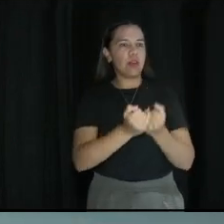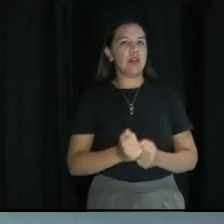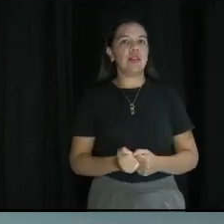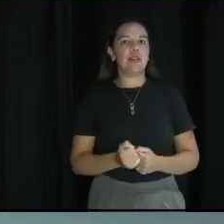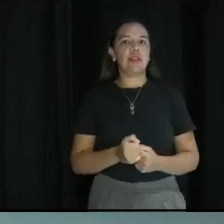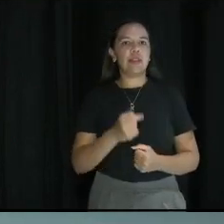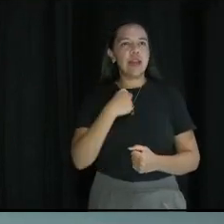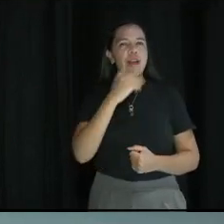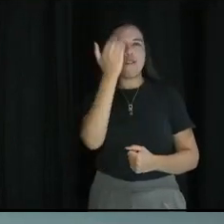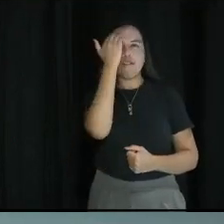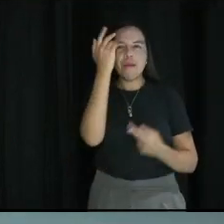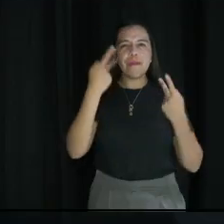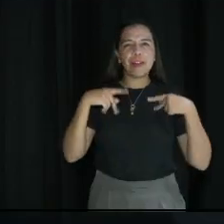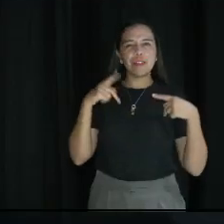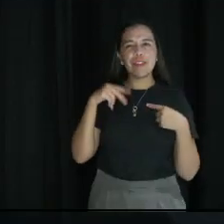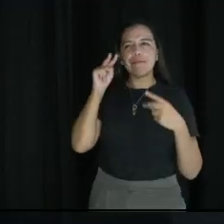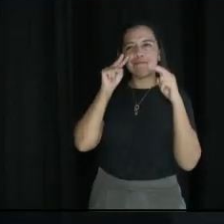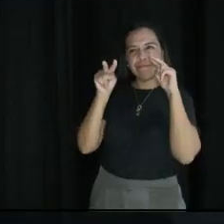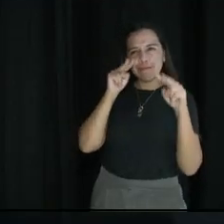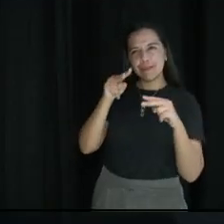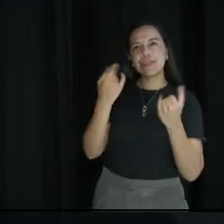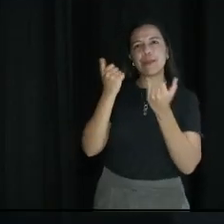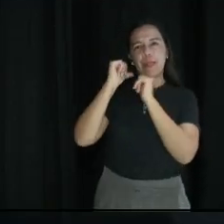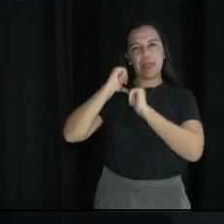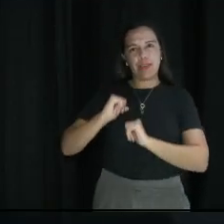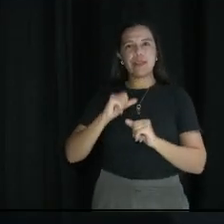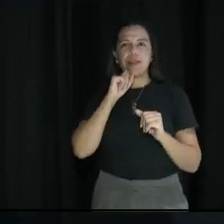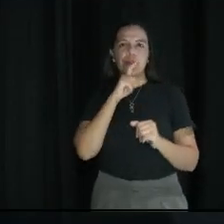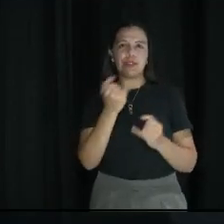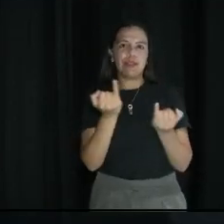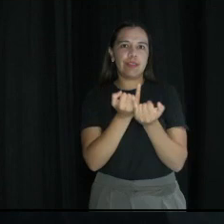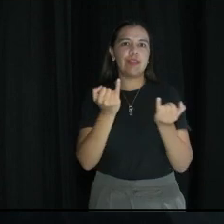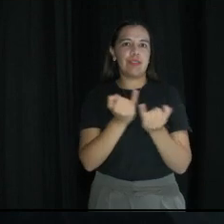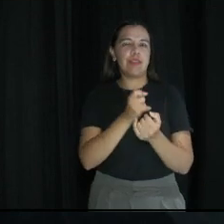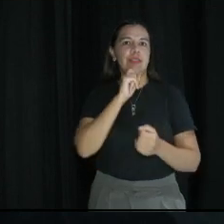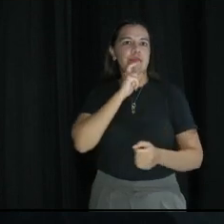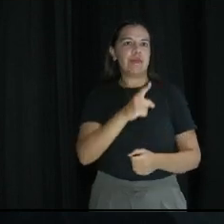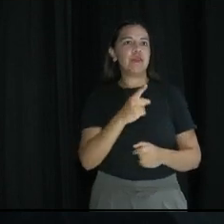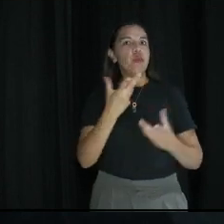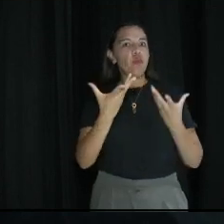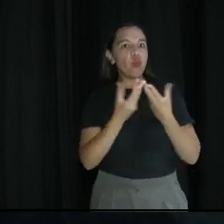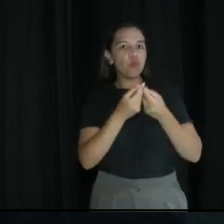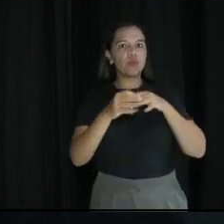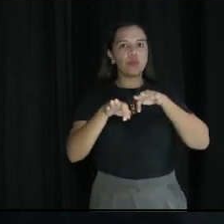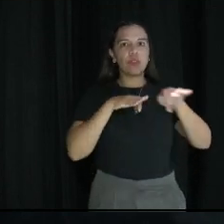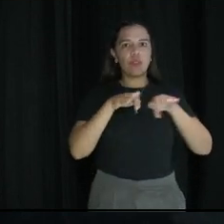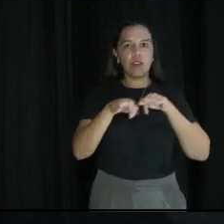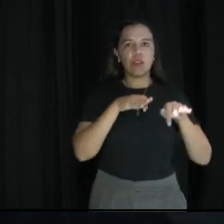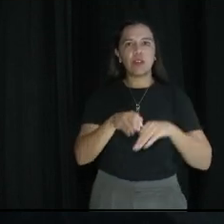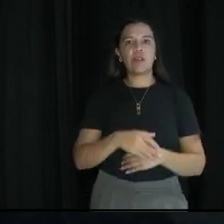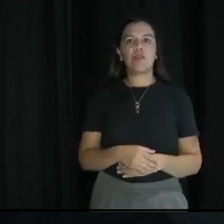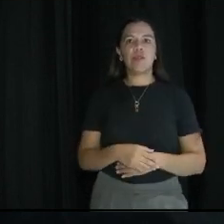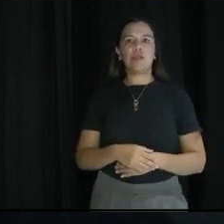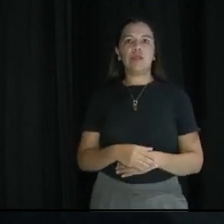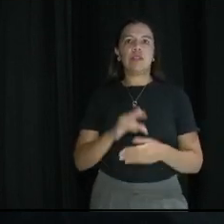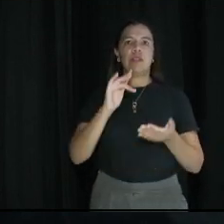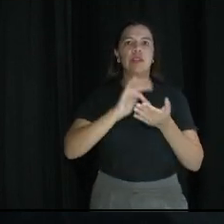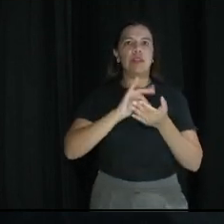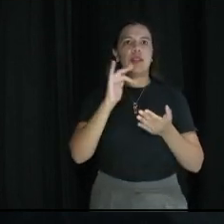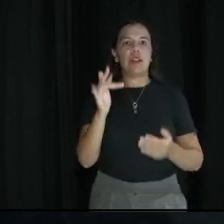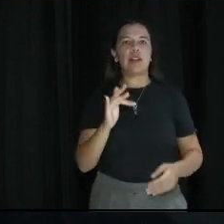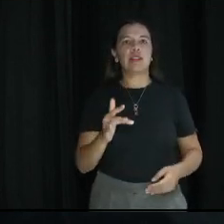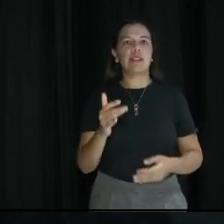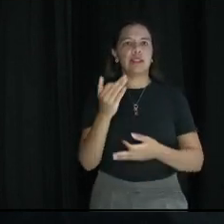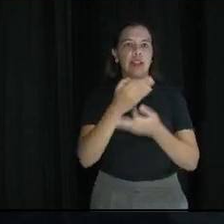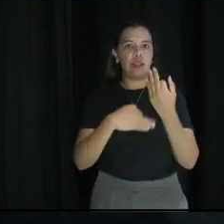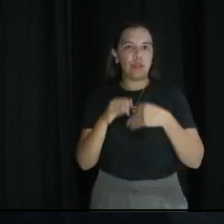caras conocidas de otras autoridades, y en su momento, bueno, pues hemos participado, y también agradecerles el apoyo. Qué